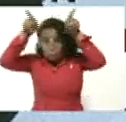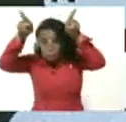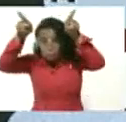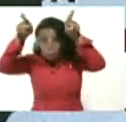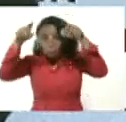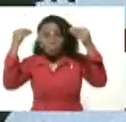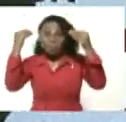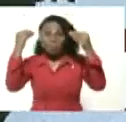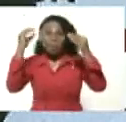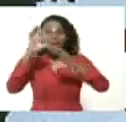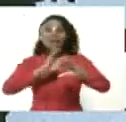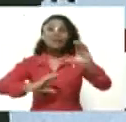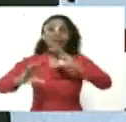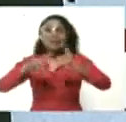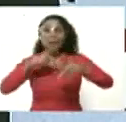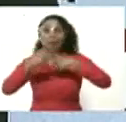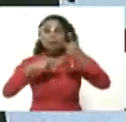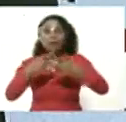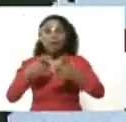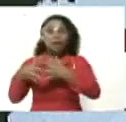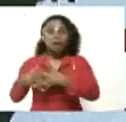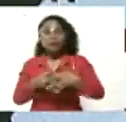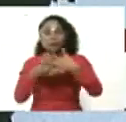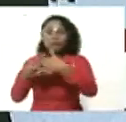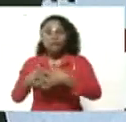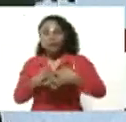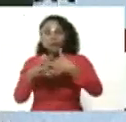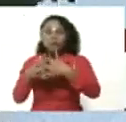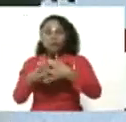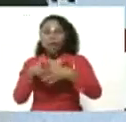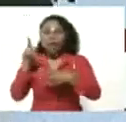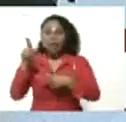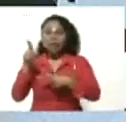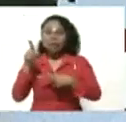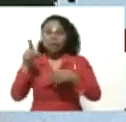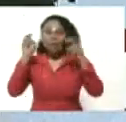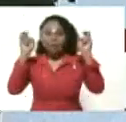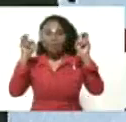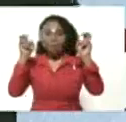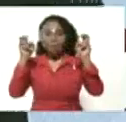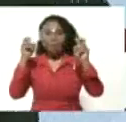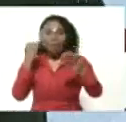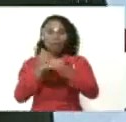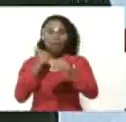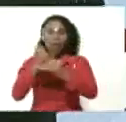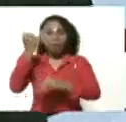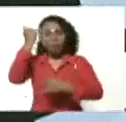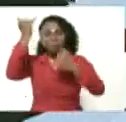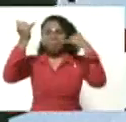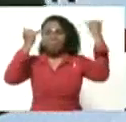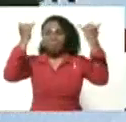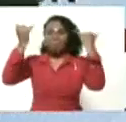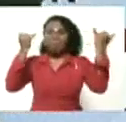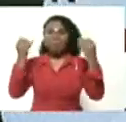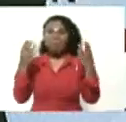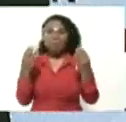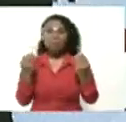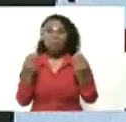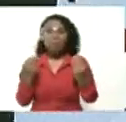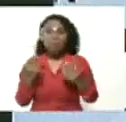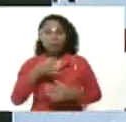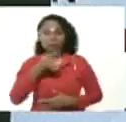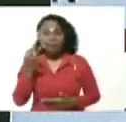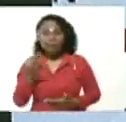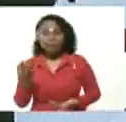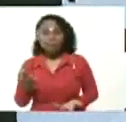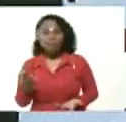para que la ciencia política norteamericana empiece a darse cuenta de que sus categorías estaban llenas de ideología y que les faltaba mucha verdad. Y